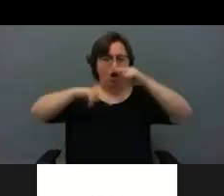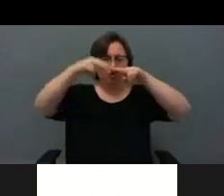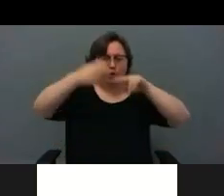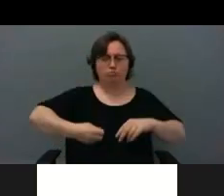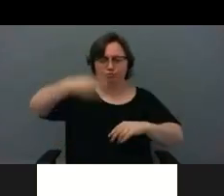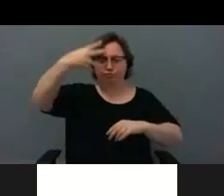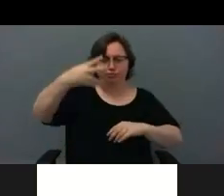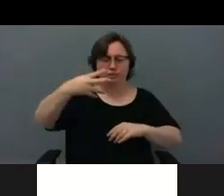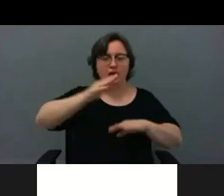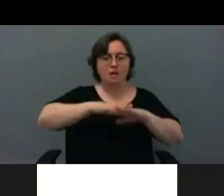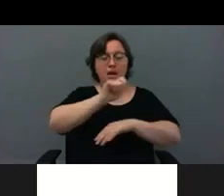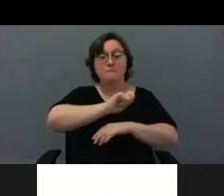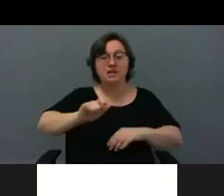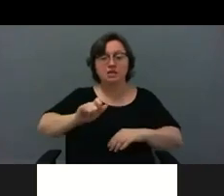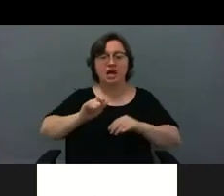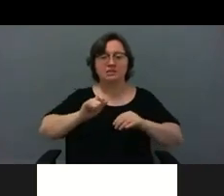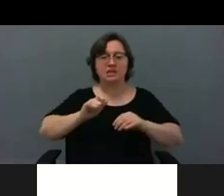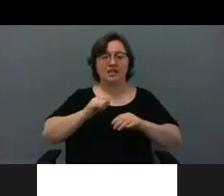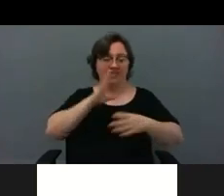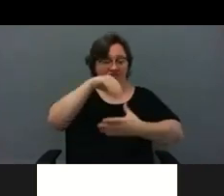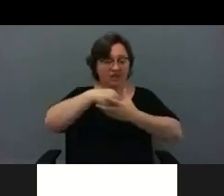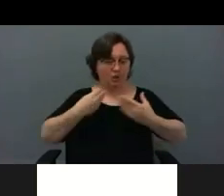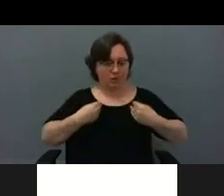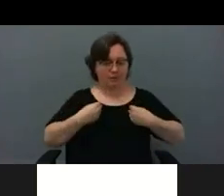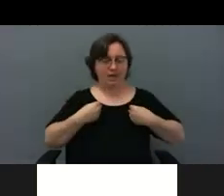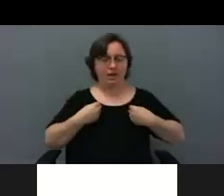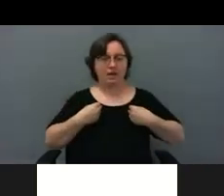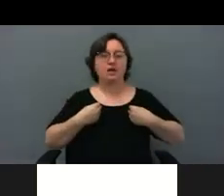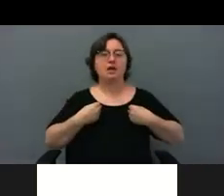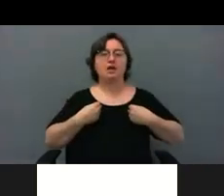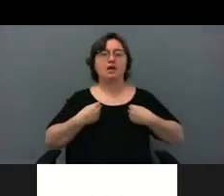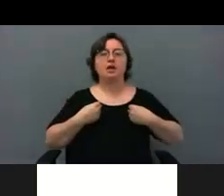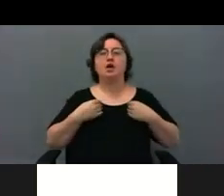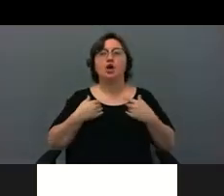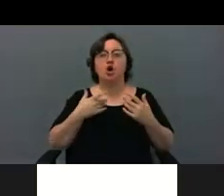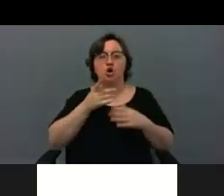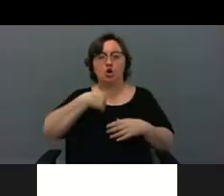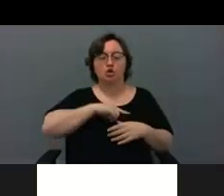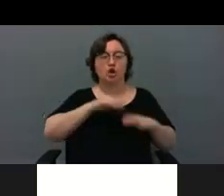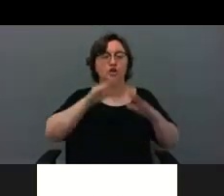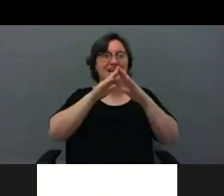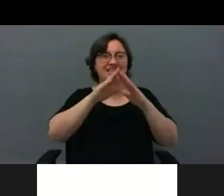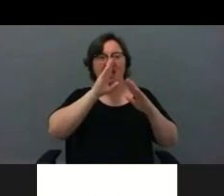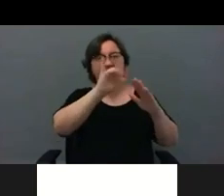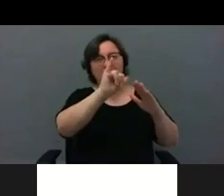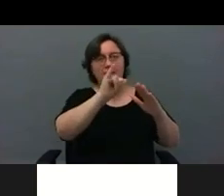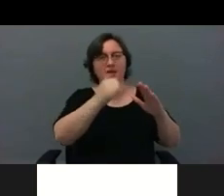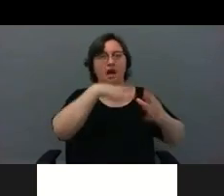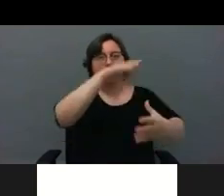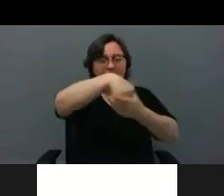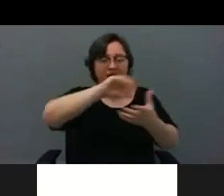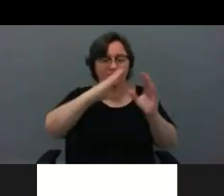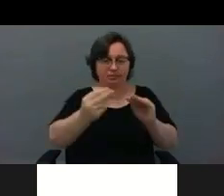personas que las van a ocupar y no que las personas se adaptasen a esas